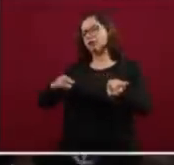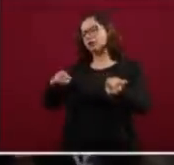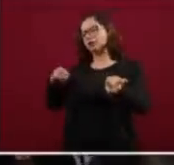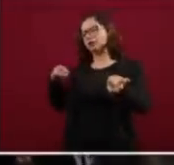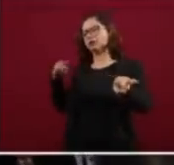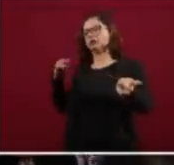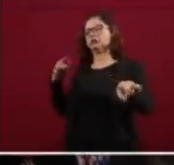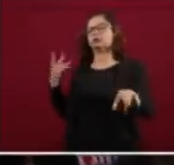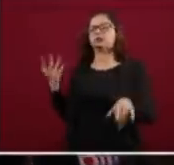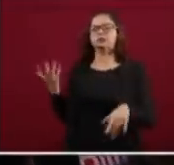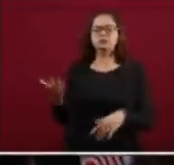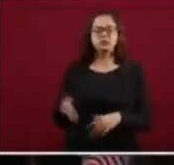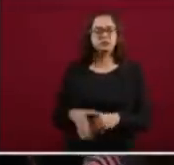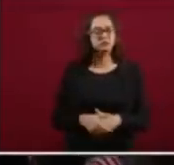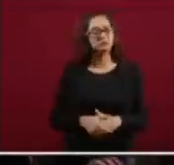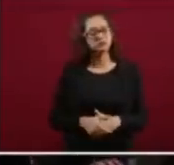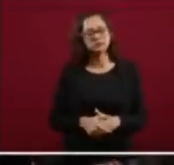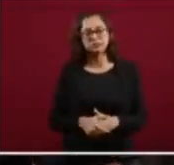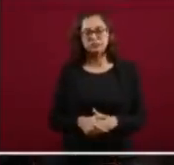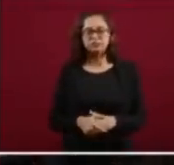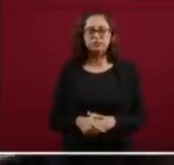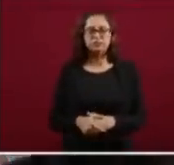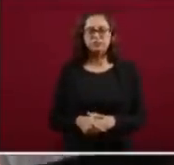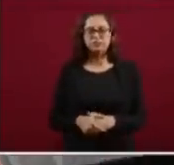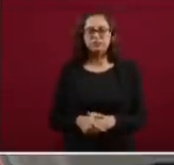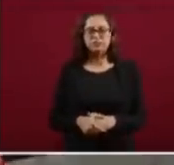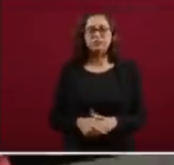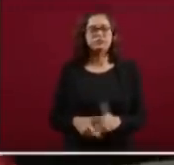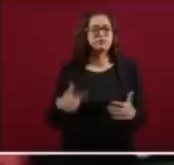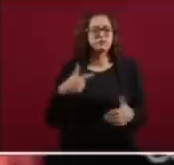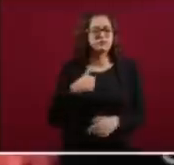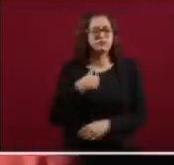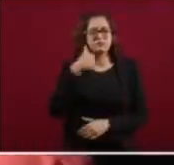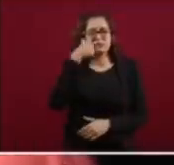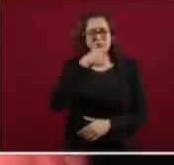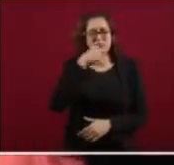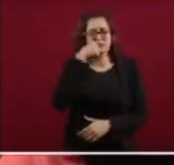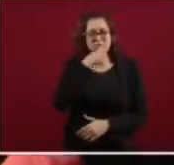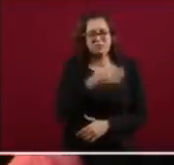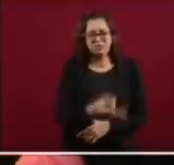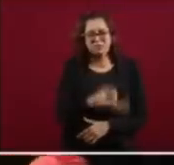yo hice campaña con dos camionetas